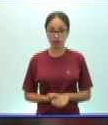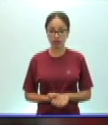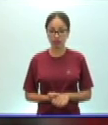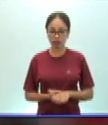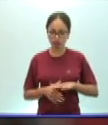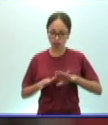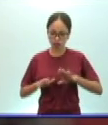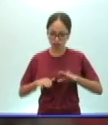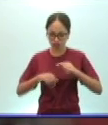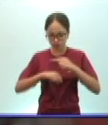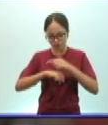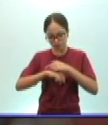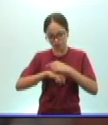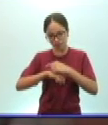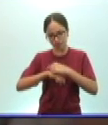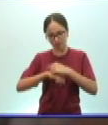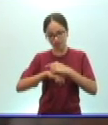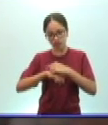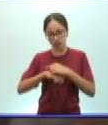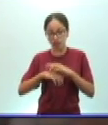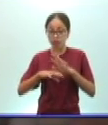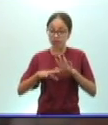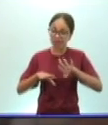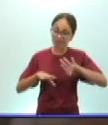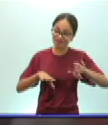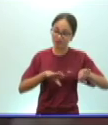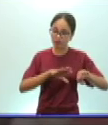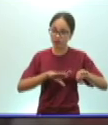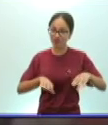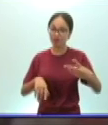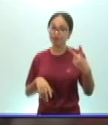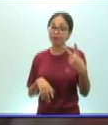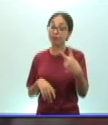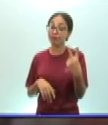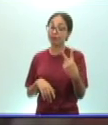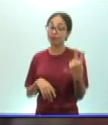Esperamos unos minutos hasta que se separen las dos fases de la mezcla.